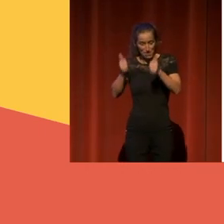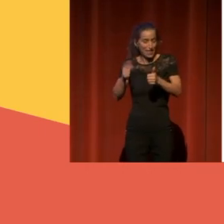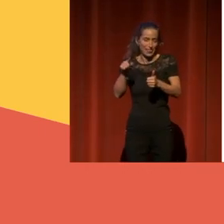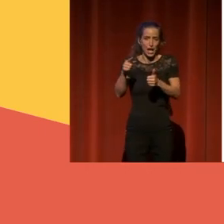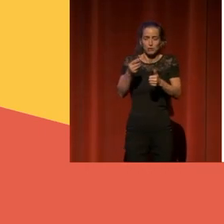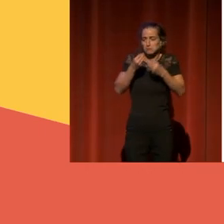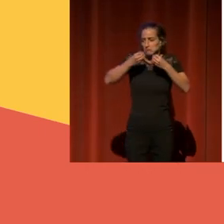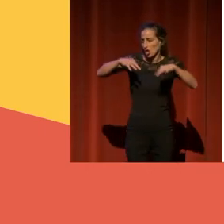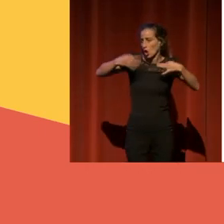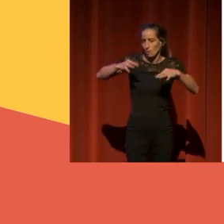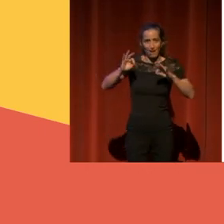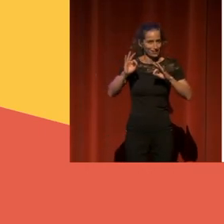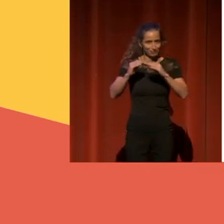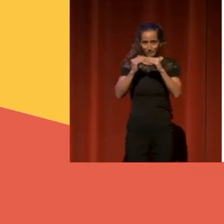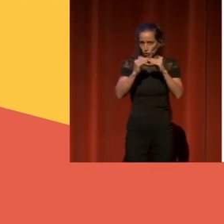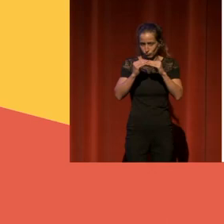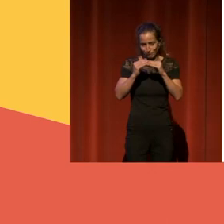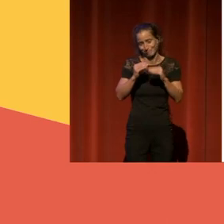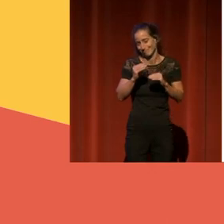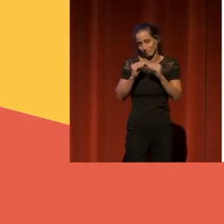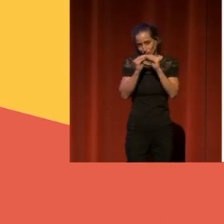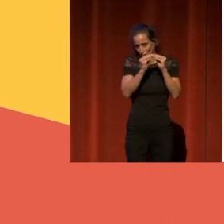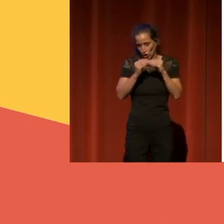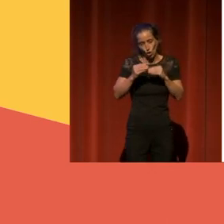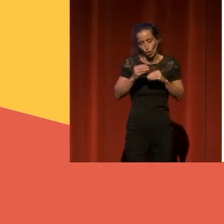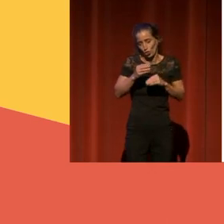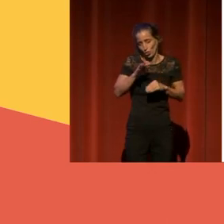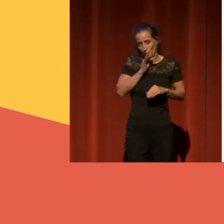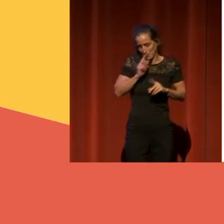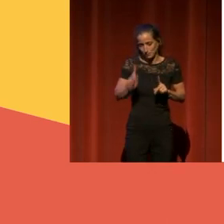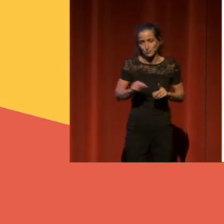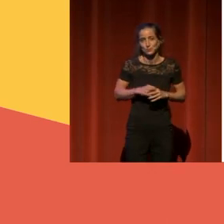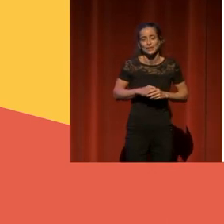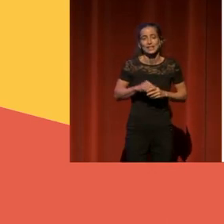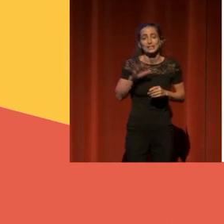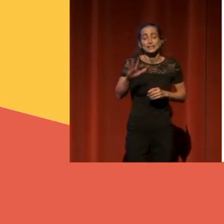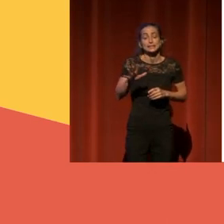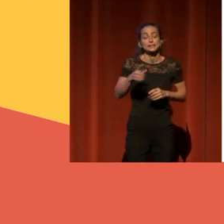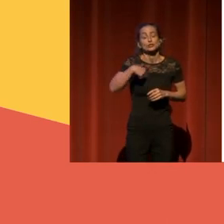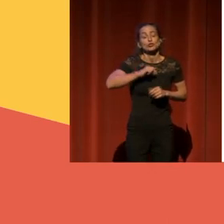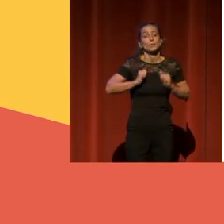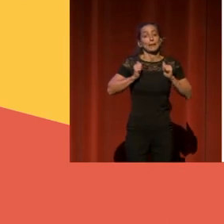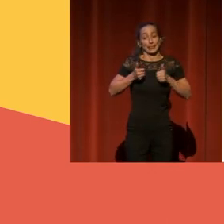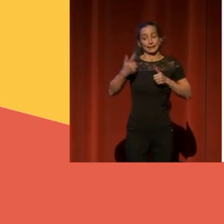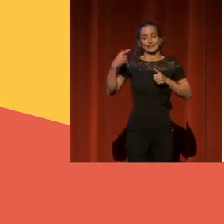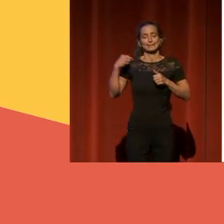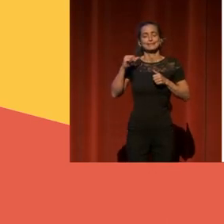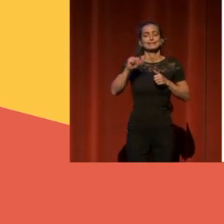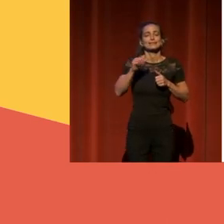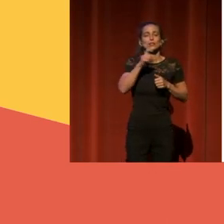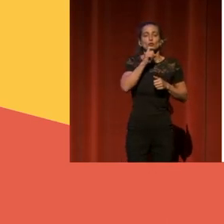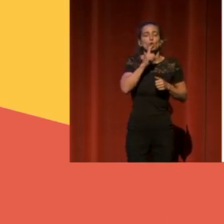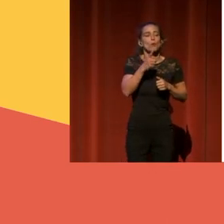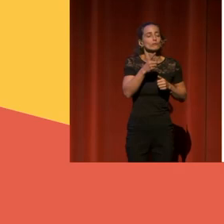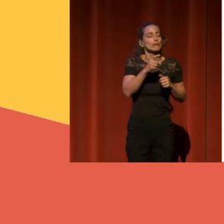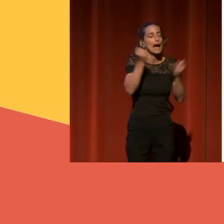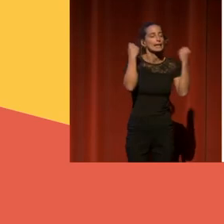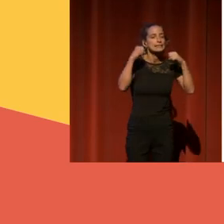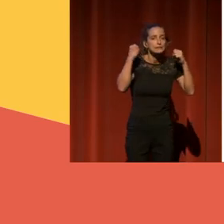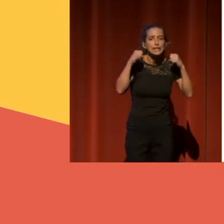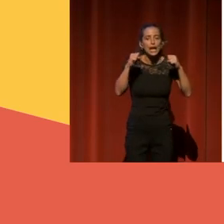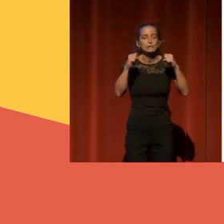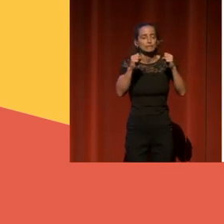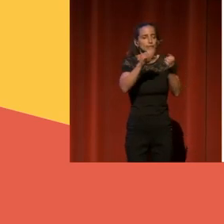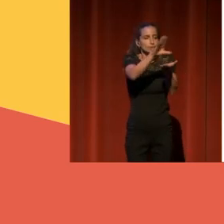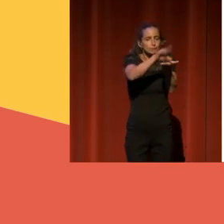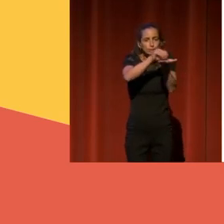comunes. En ese marco, pues en una primera instancia, realizamos un trabajo que consistió básicamente en censar estas actividades para,